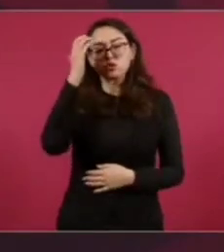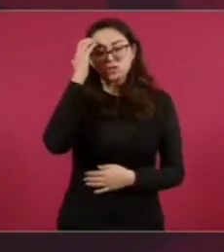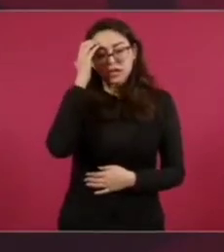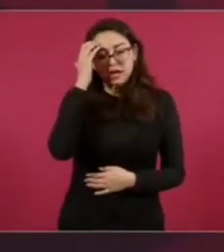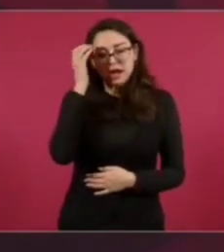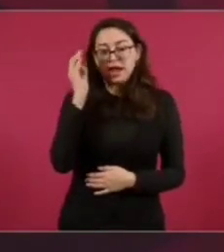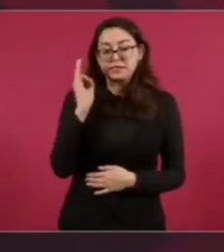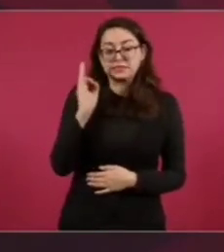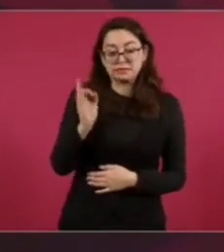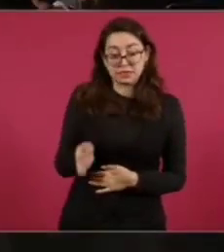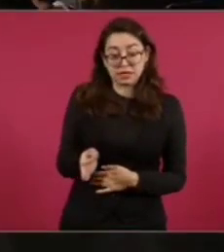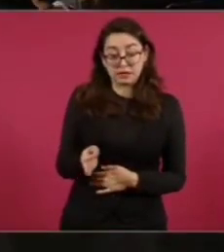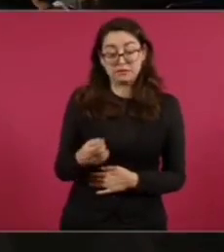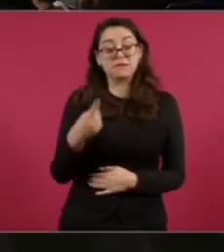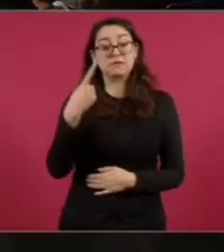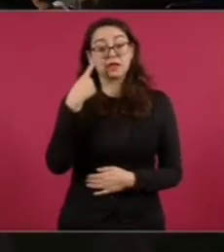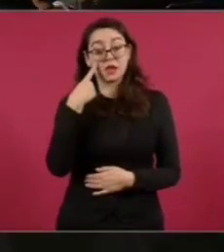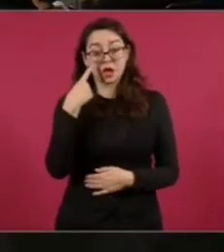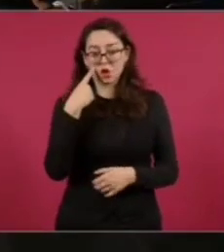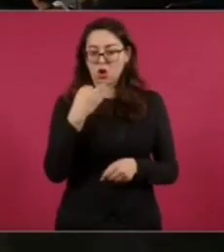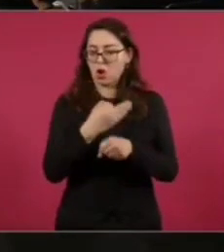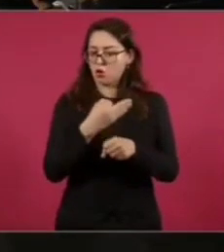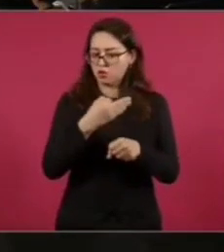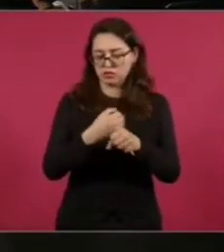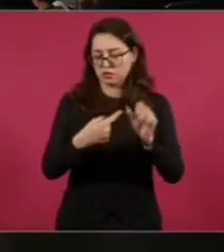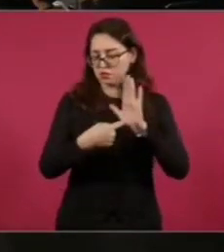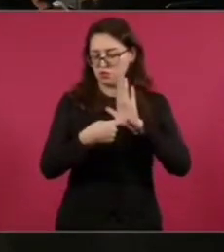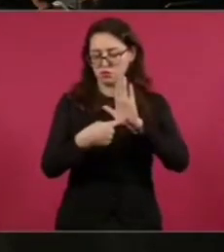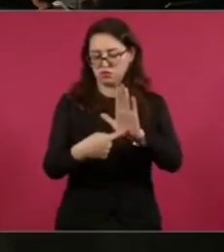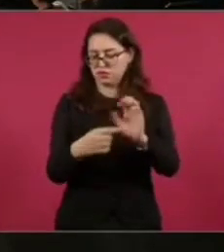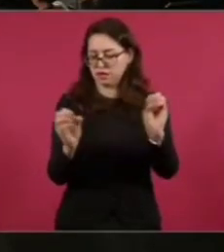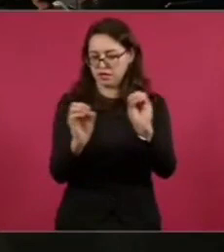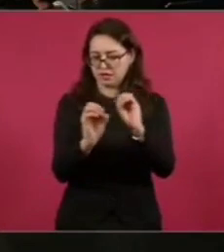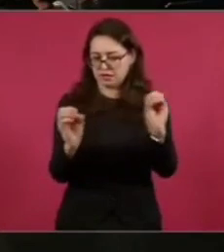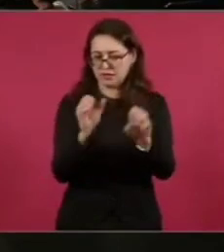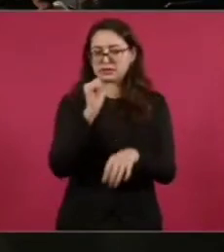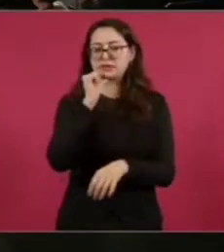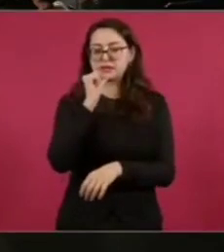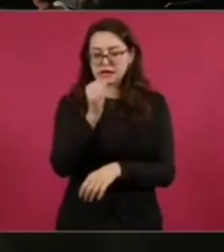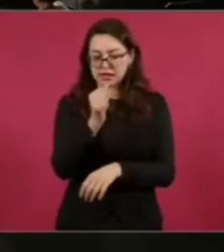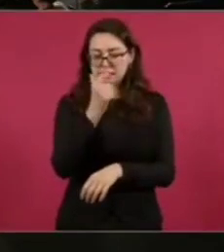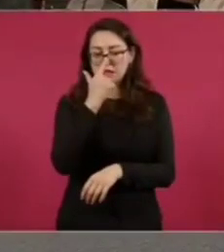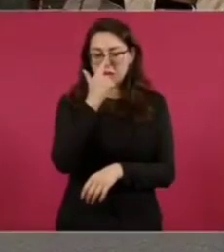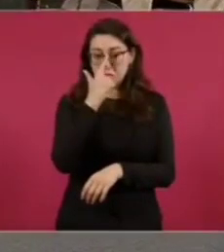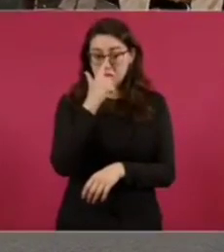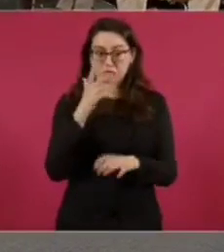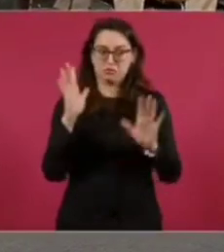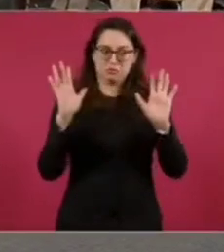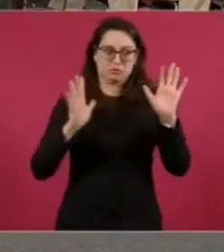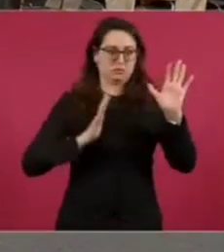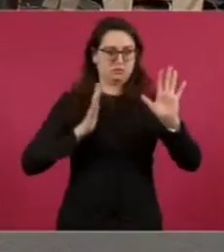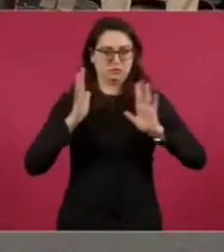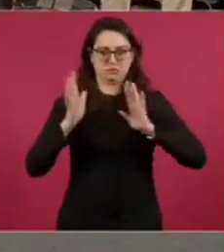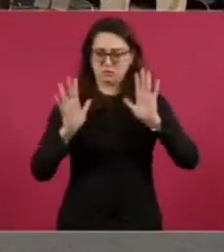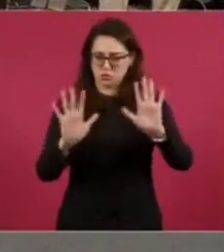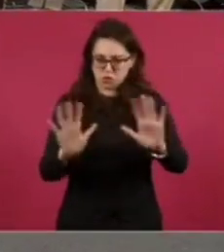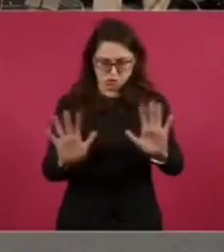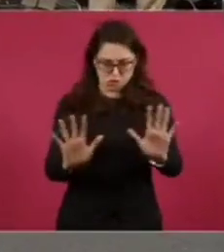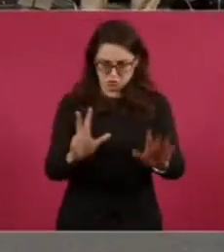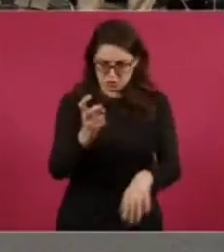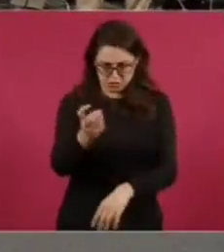el cuestionario, no lo voy a repetir ahora, porque no se trata de